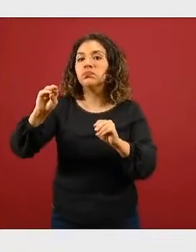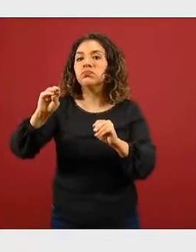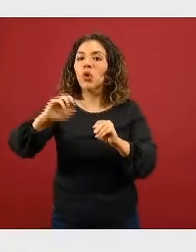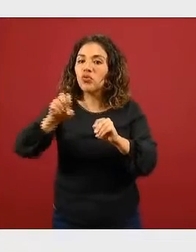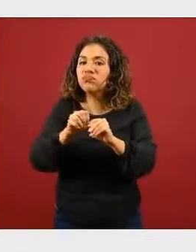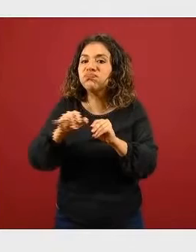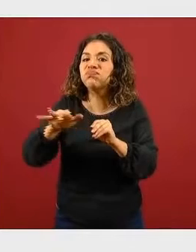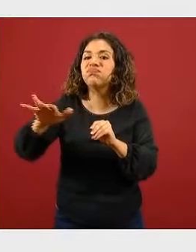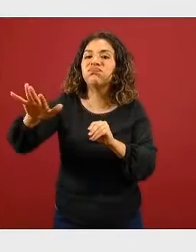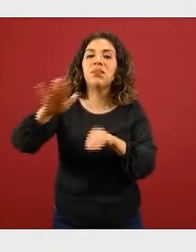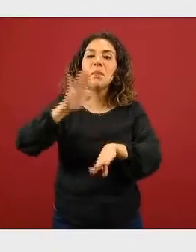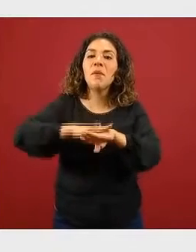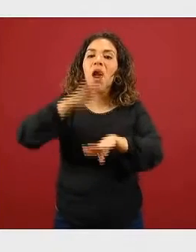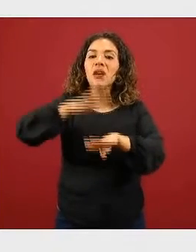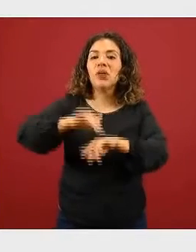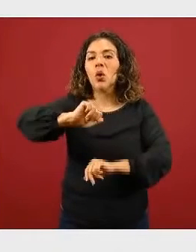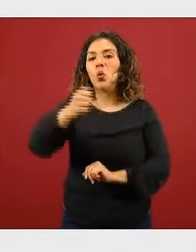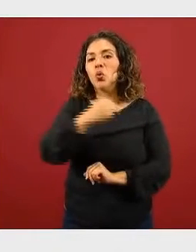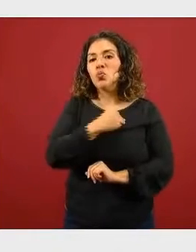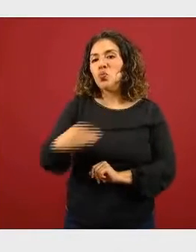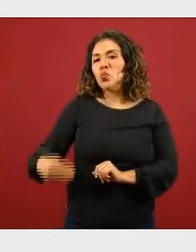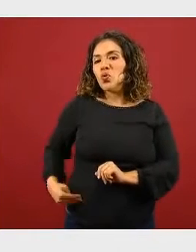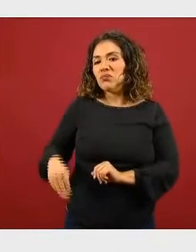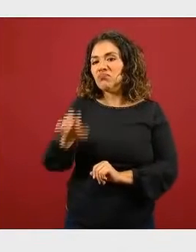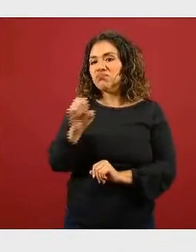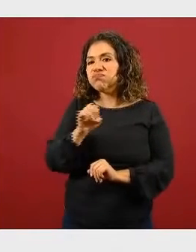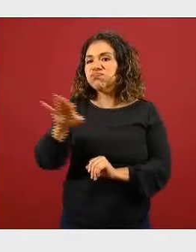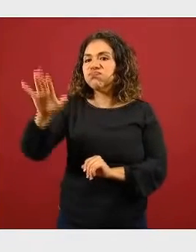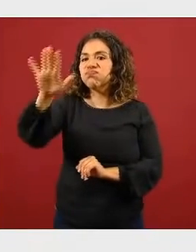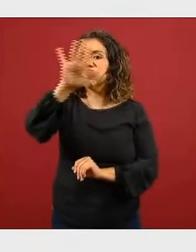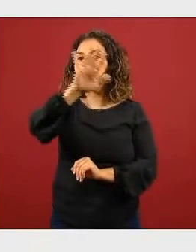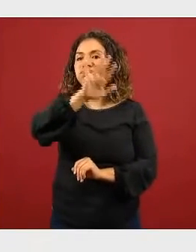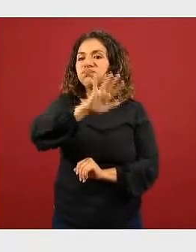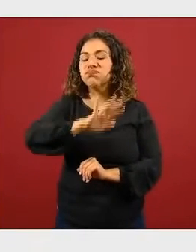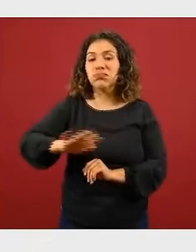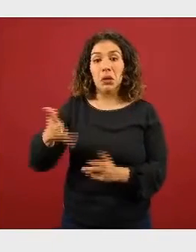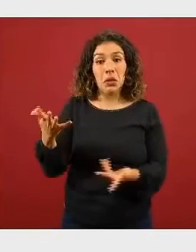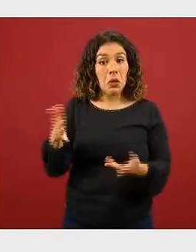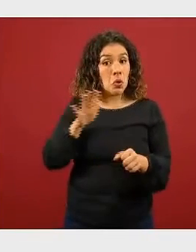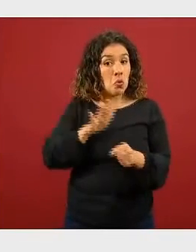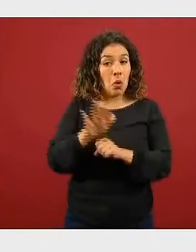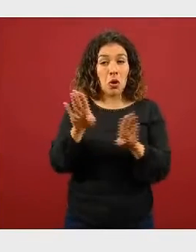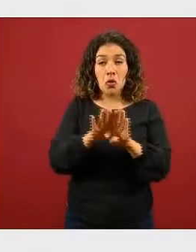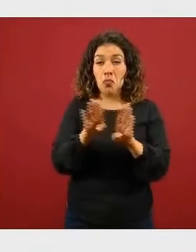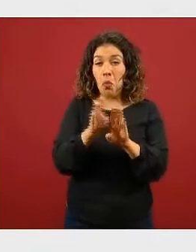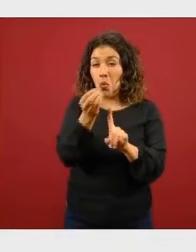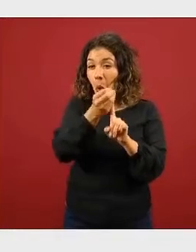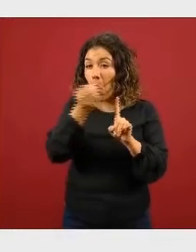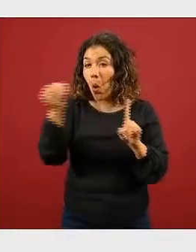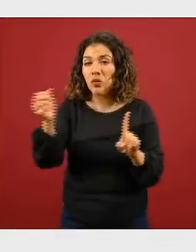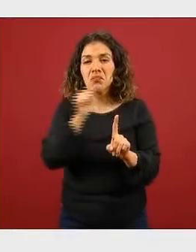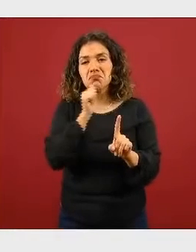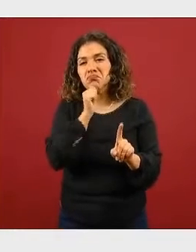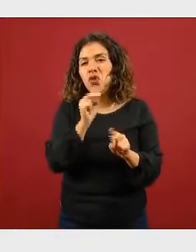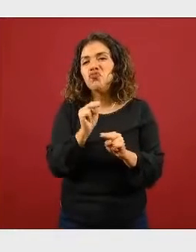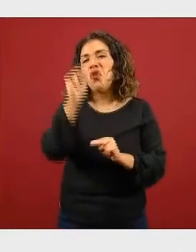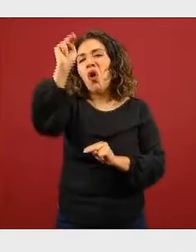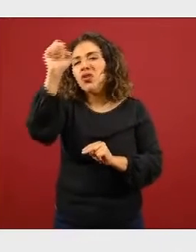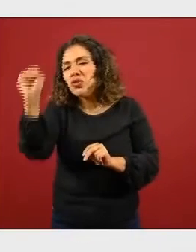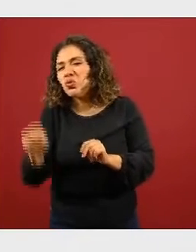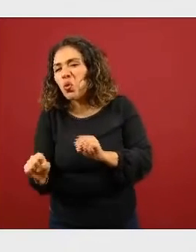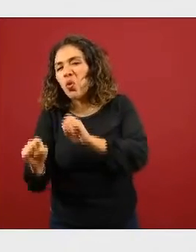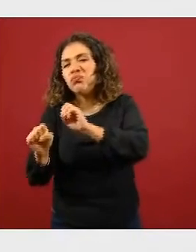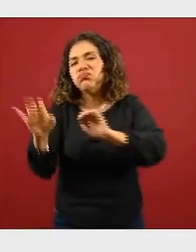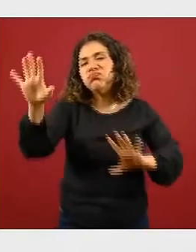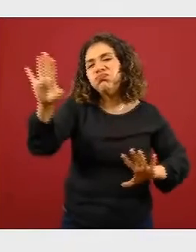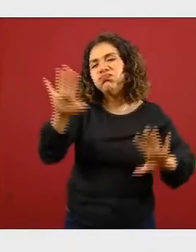también en otros municipios de la entidad. No hay un patrón directo, son municipios en el norte, en el sur, en el